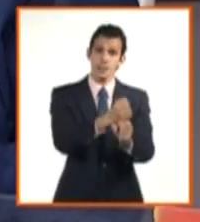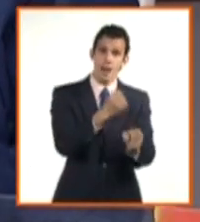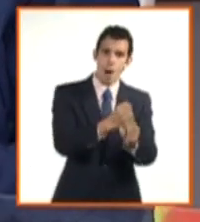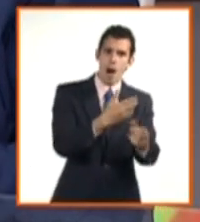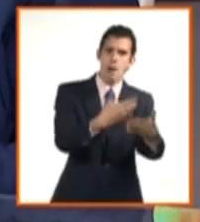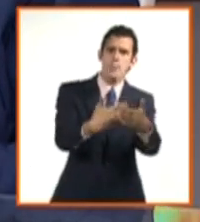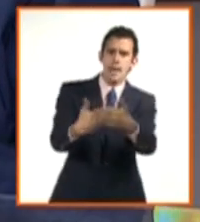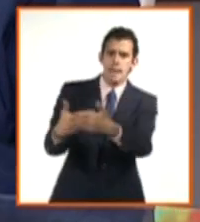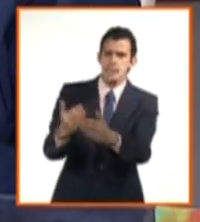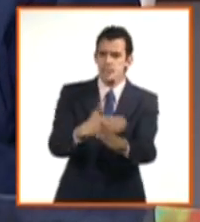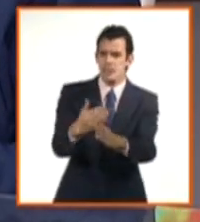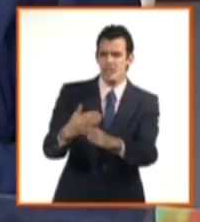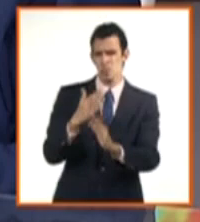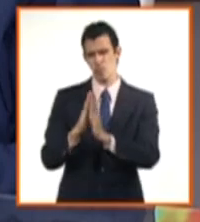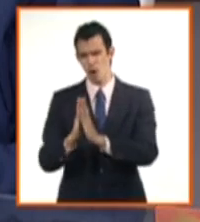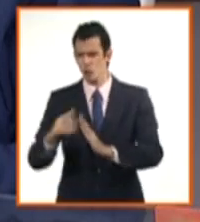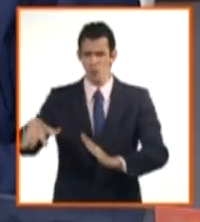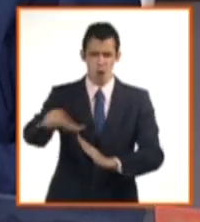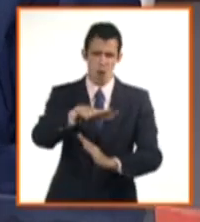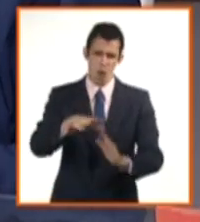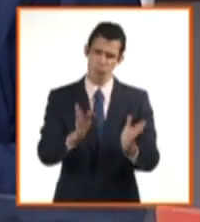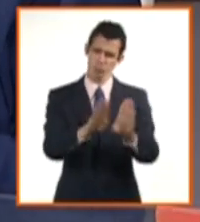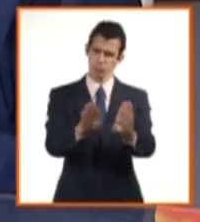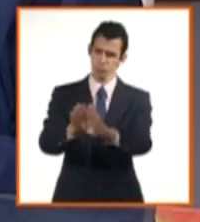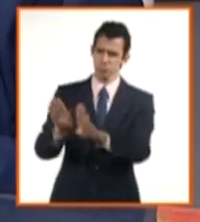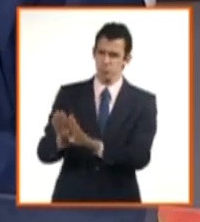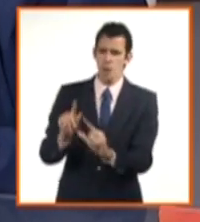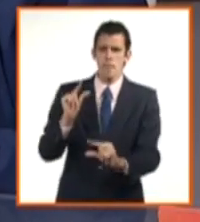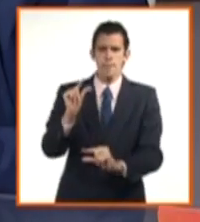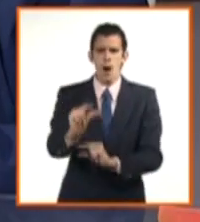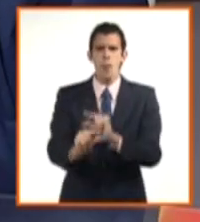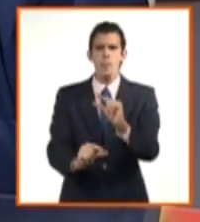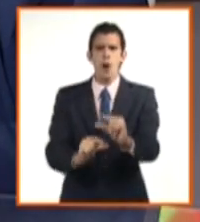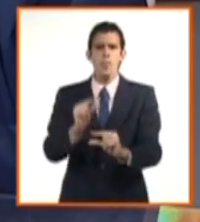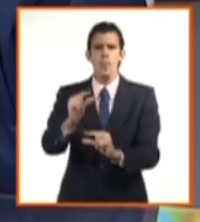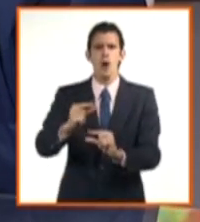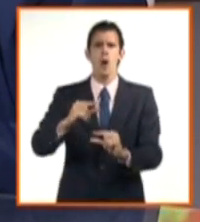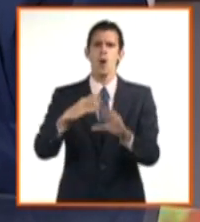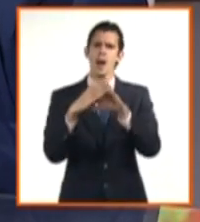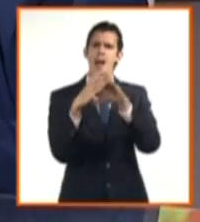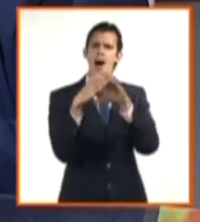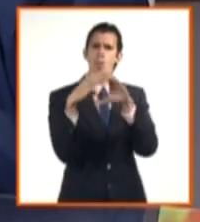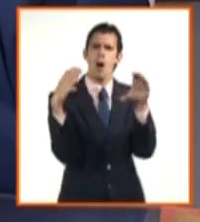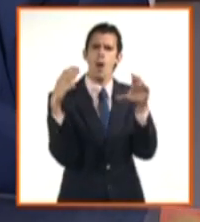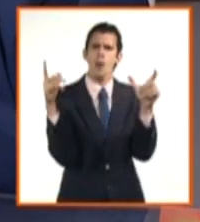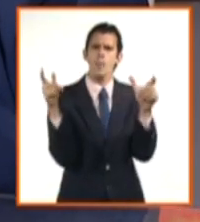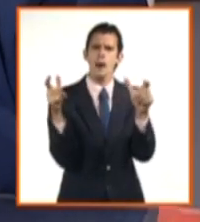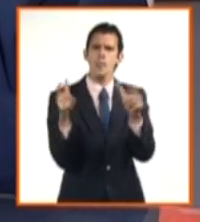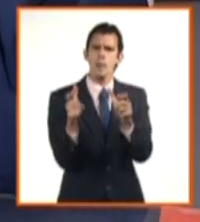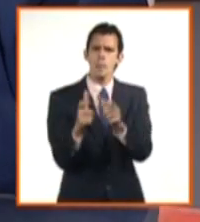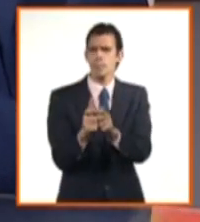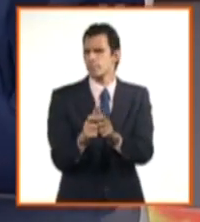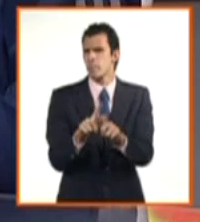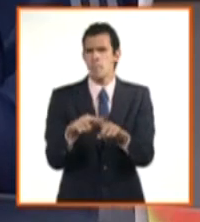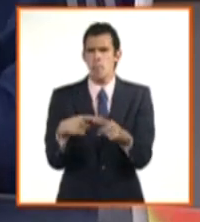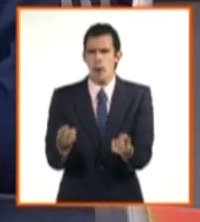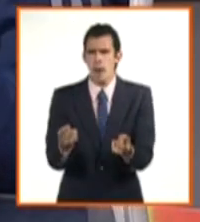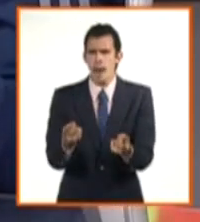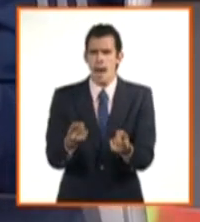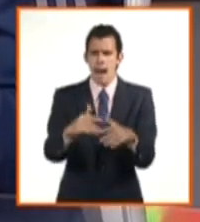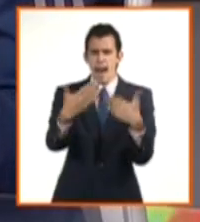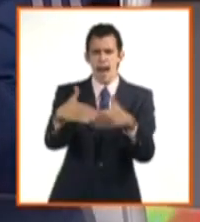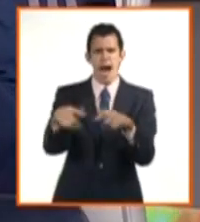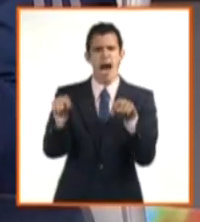reduciendo poco a poco el transporte público paulatinamente de manera que en la en la calle esté solamente la persona que por